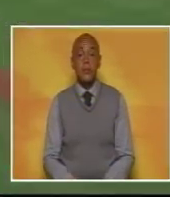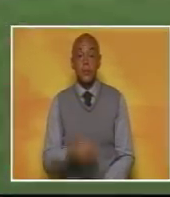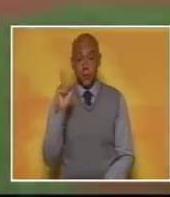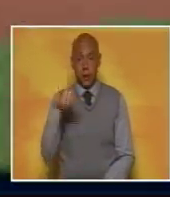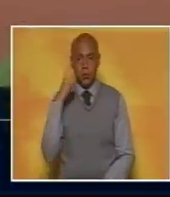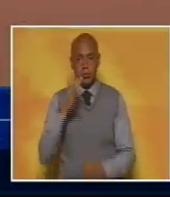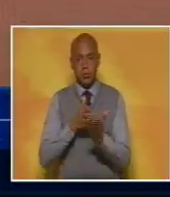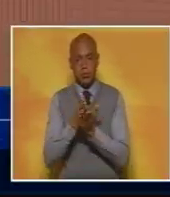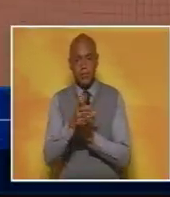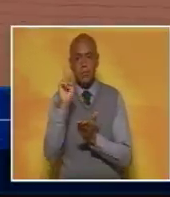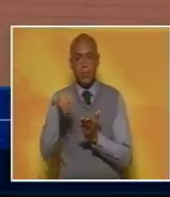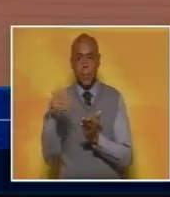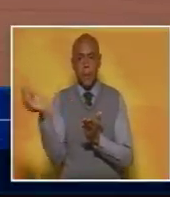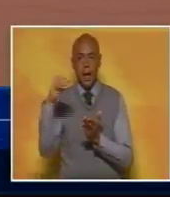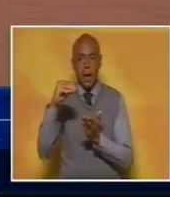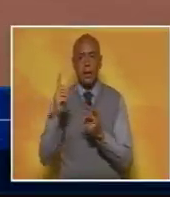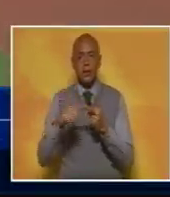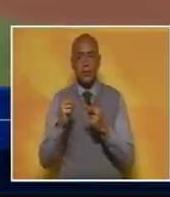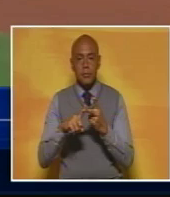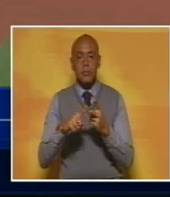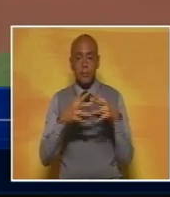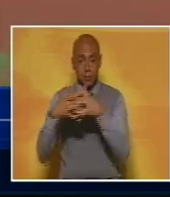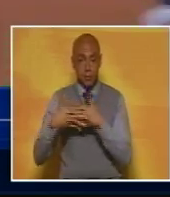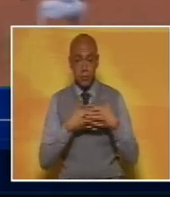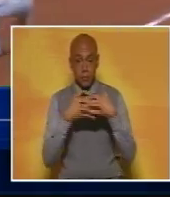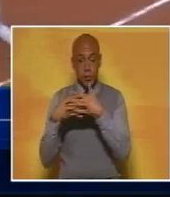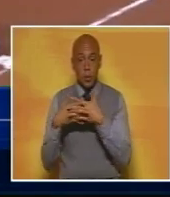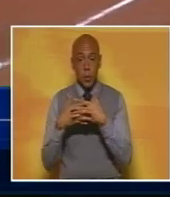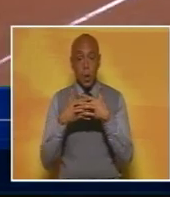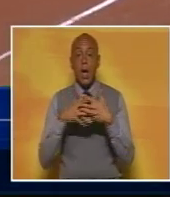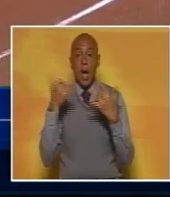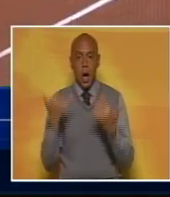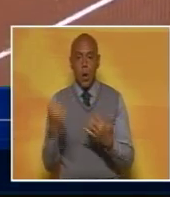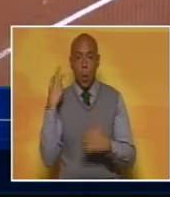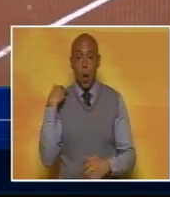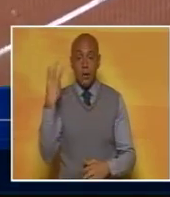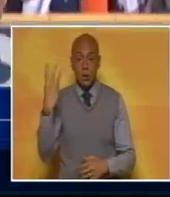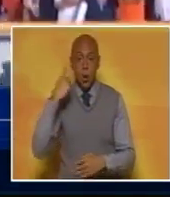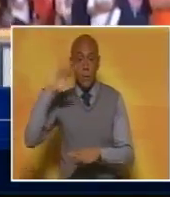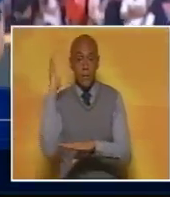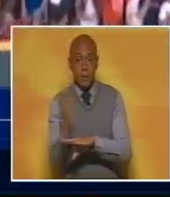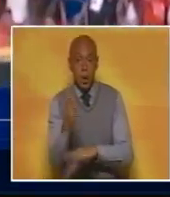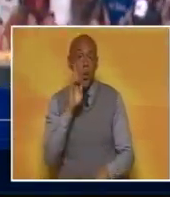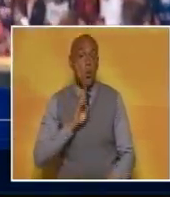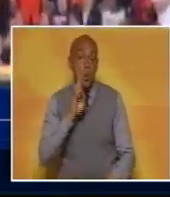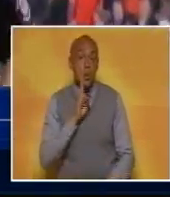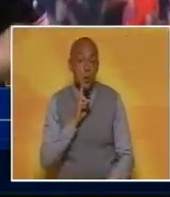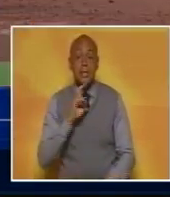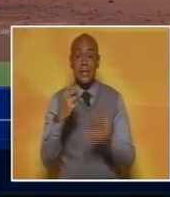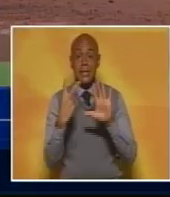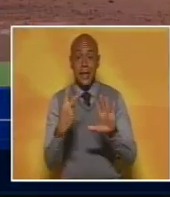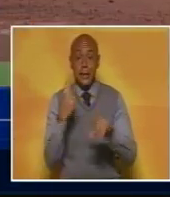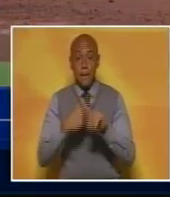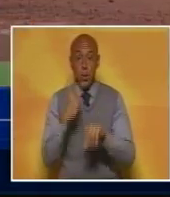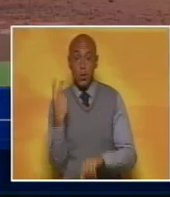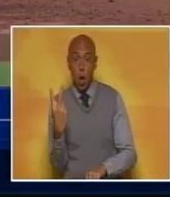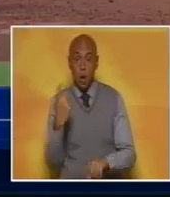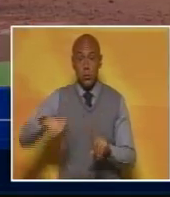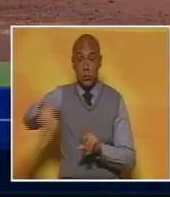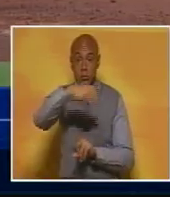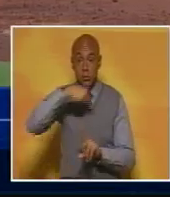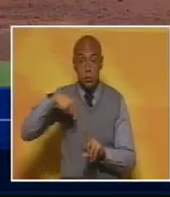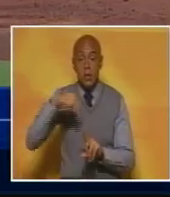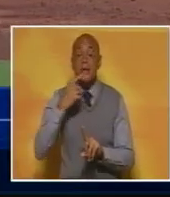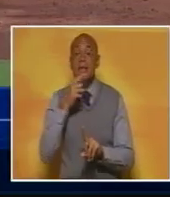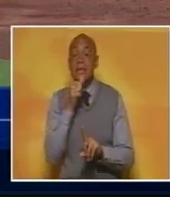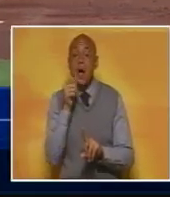Y seguimos con más de las Grandes Ligas. Washington venció este martes a Houston 7-2 con una gran